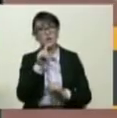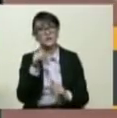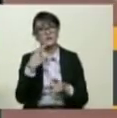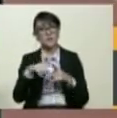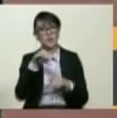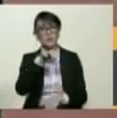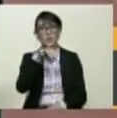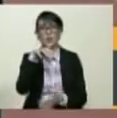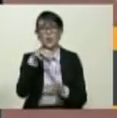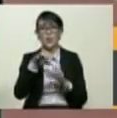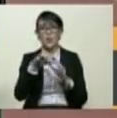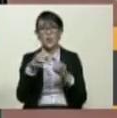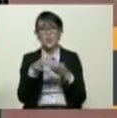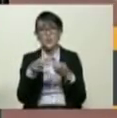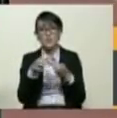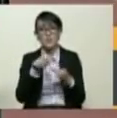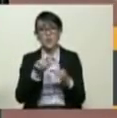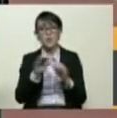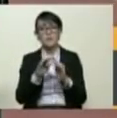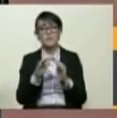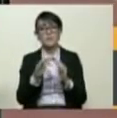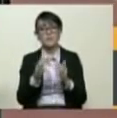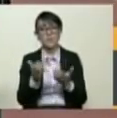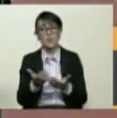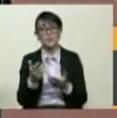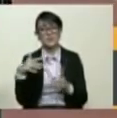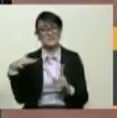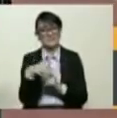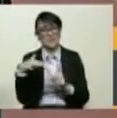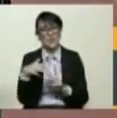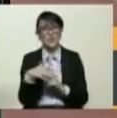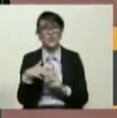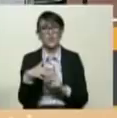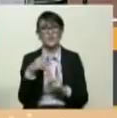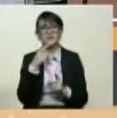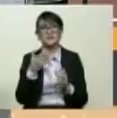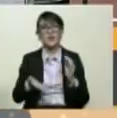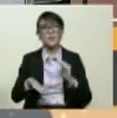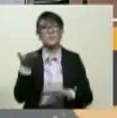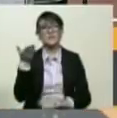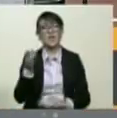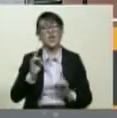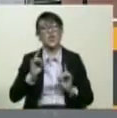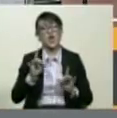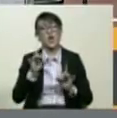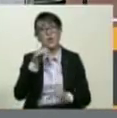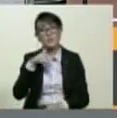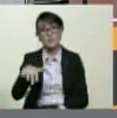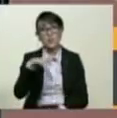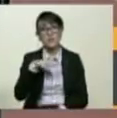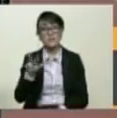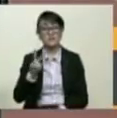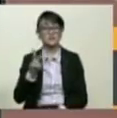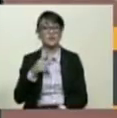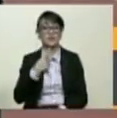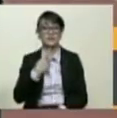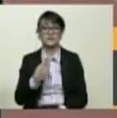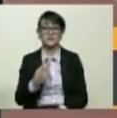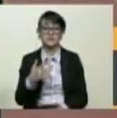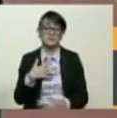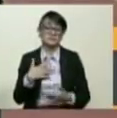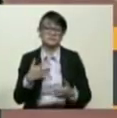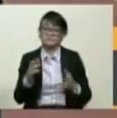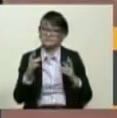que intentan, que mantienen su posición profundamente agresiva, hasta de aumentar el dolor al pueblo de Venezuela a los efectos de